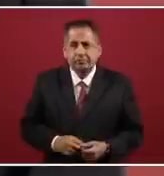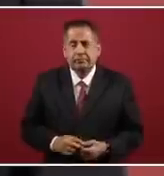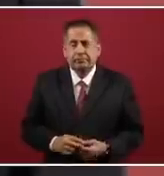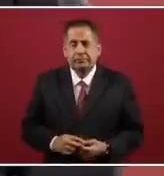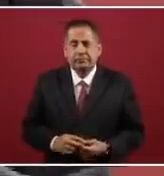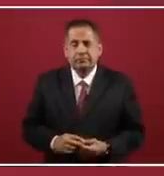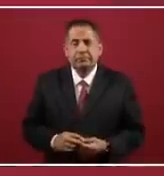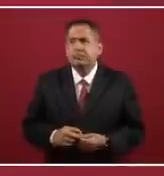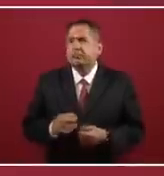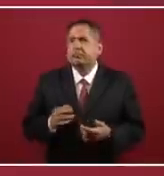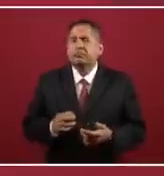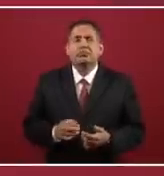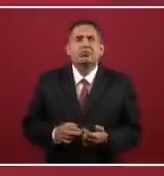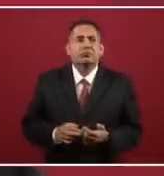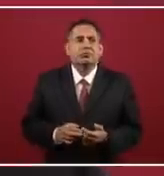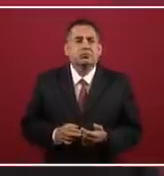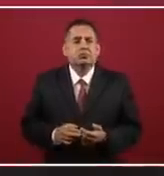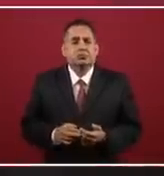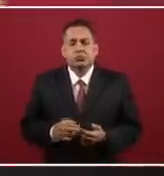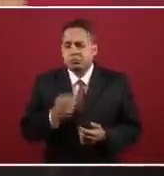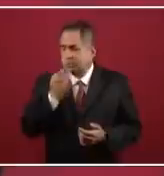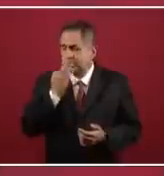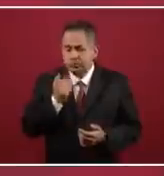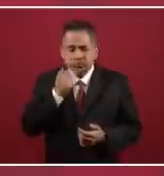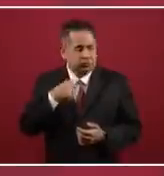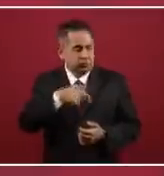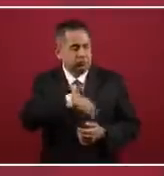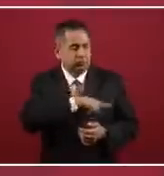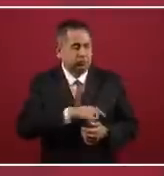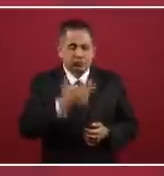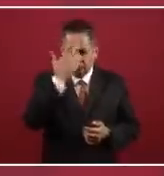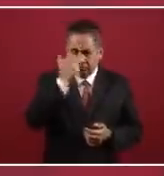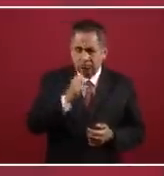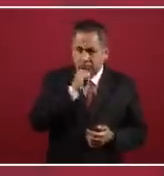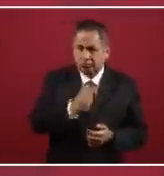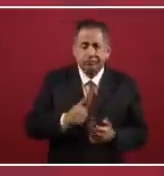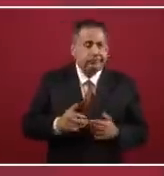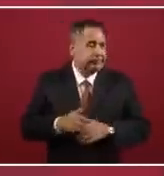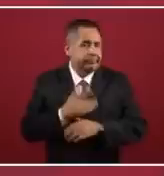No tienen ningún fundamento. ¿Por qué